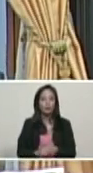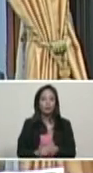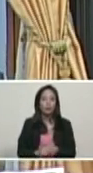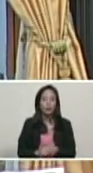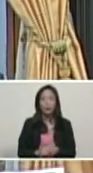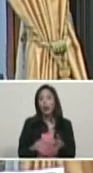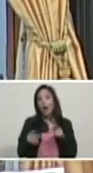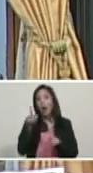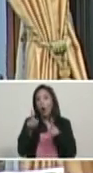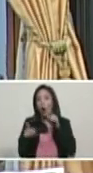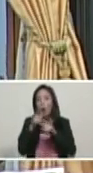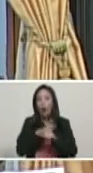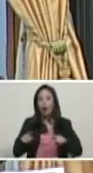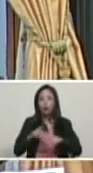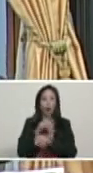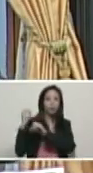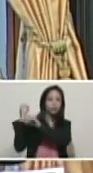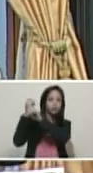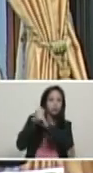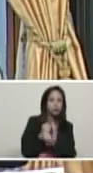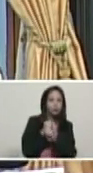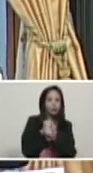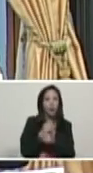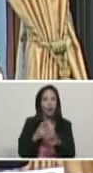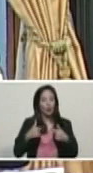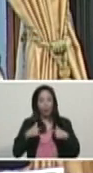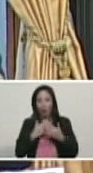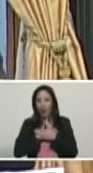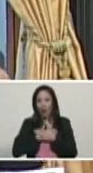San Nicolás. Estoy a la orden.